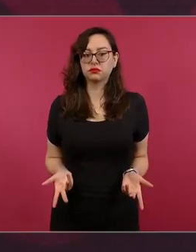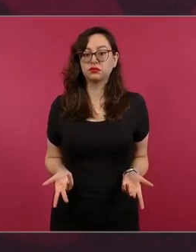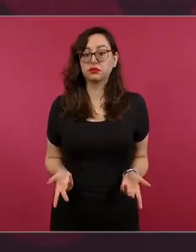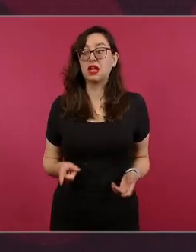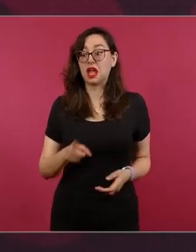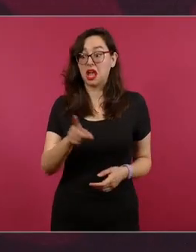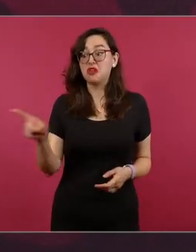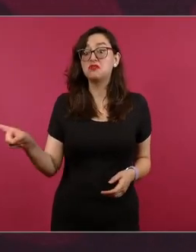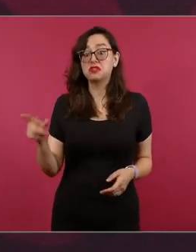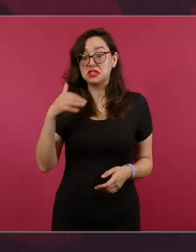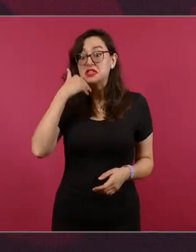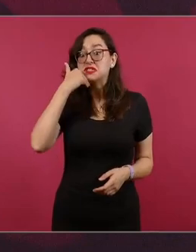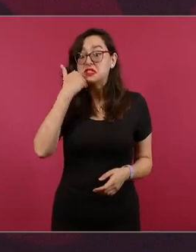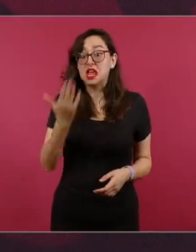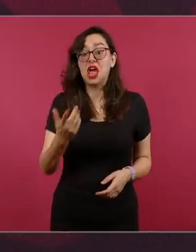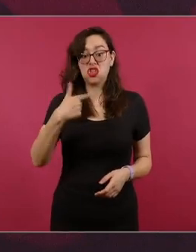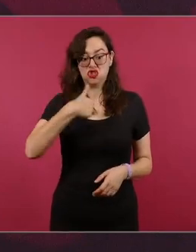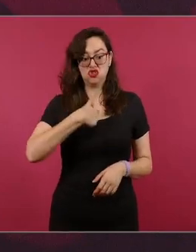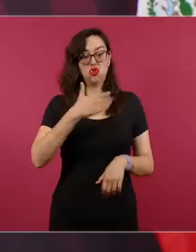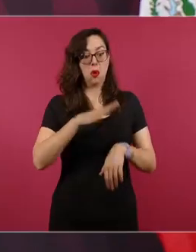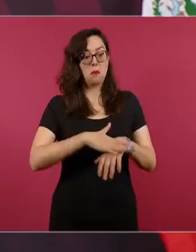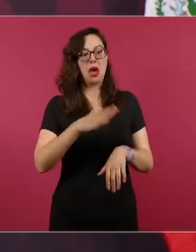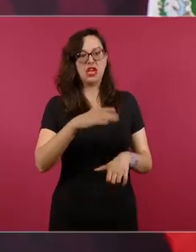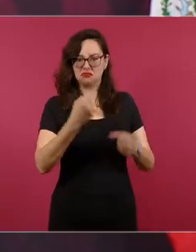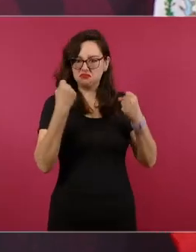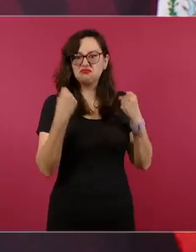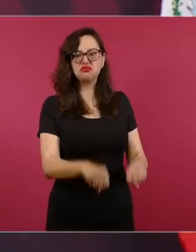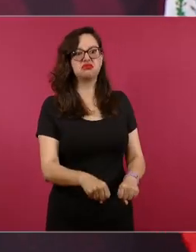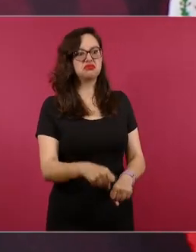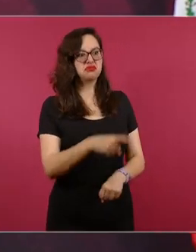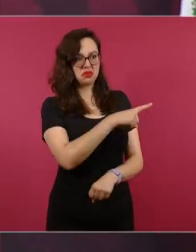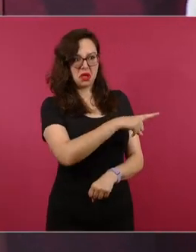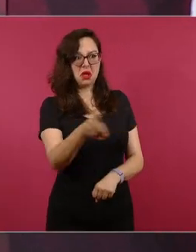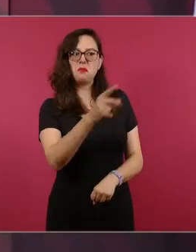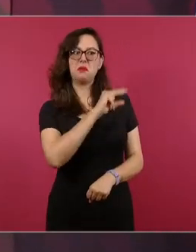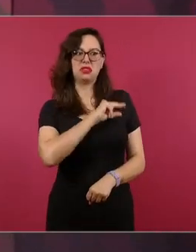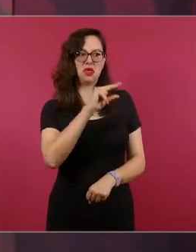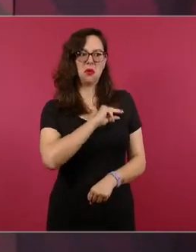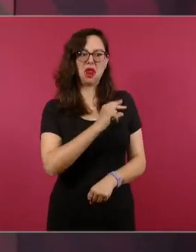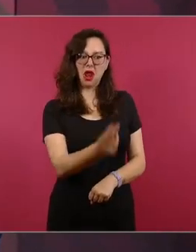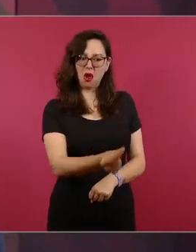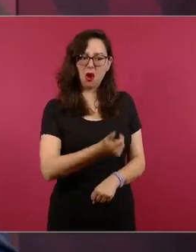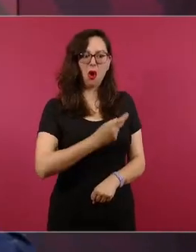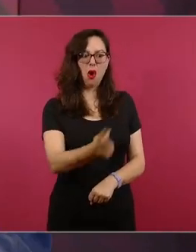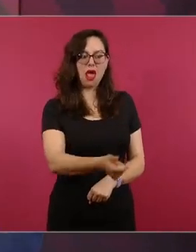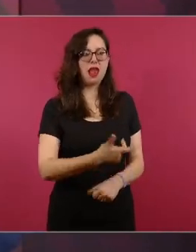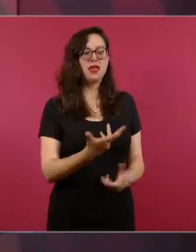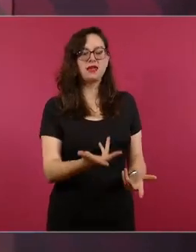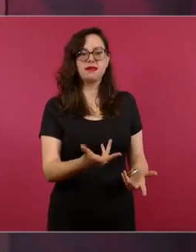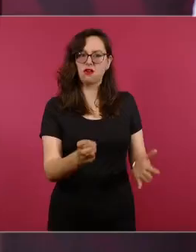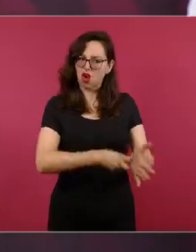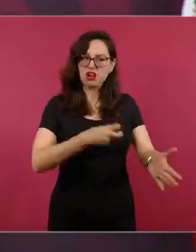un fresa, porque